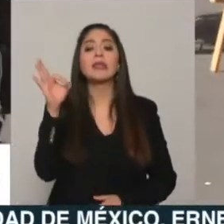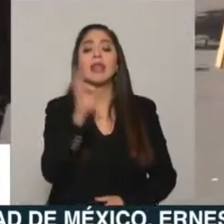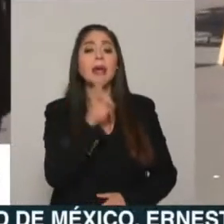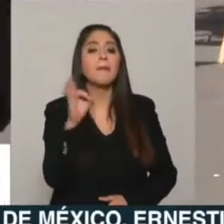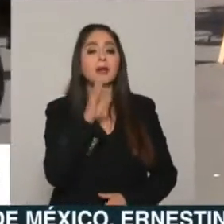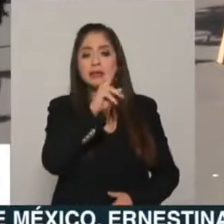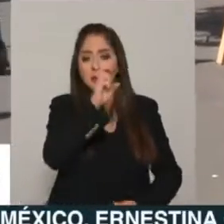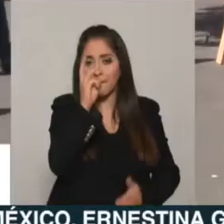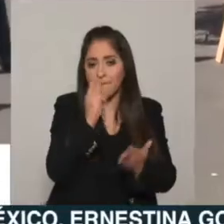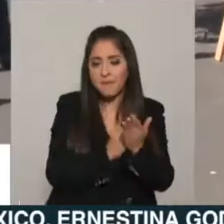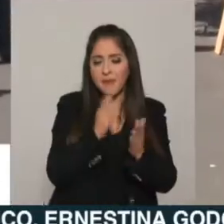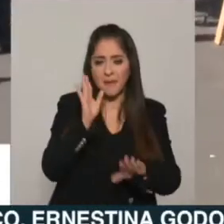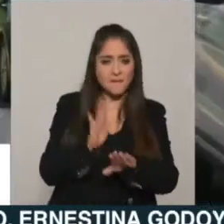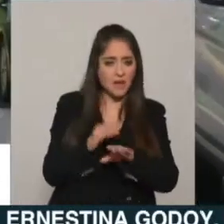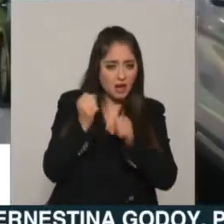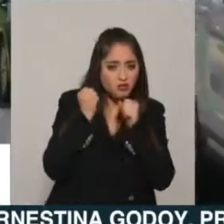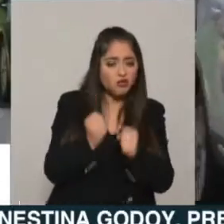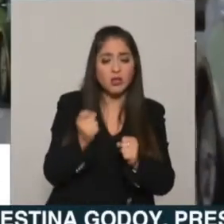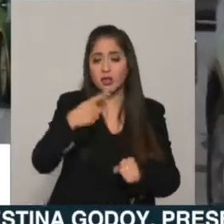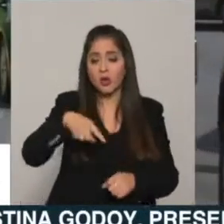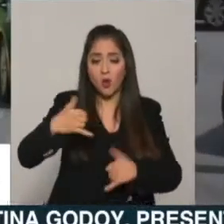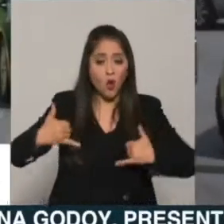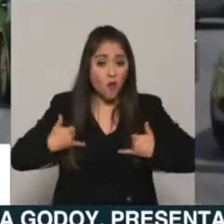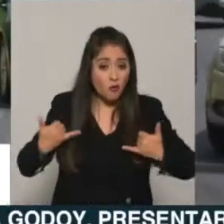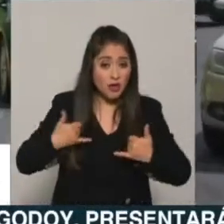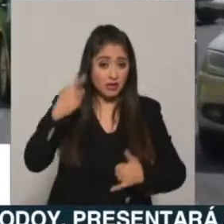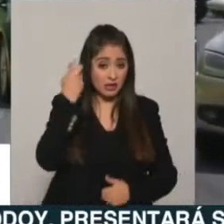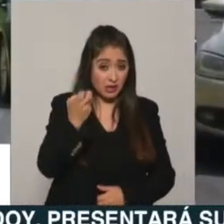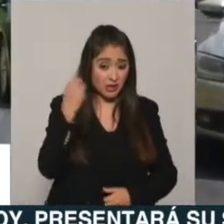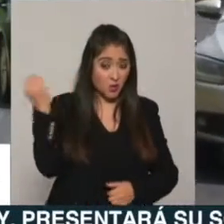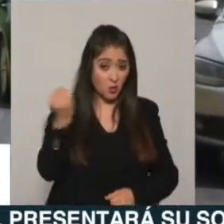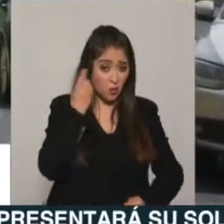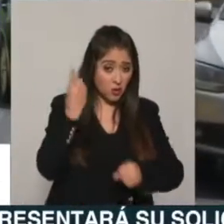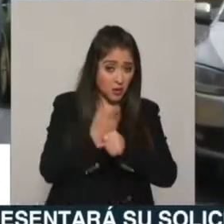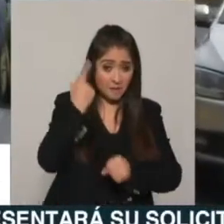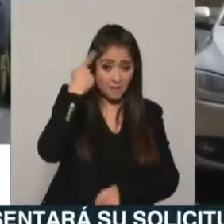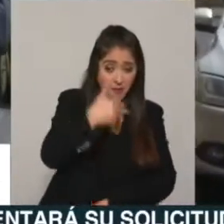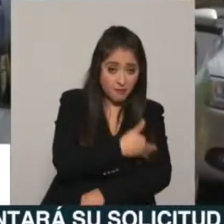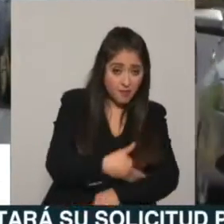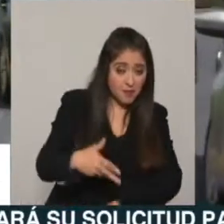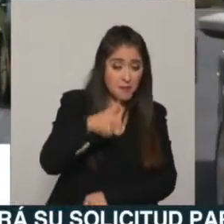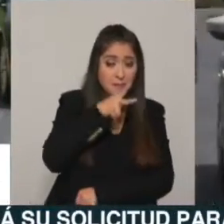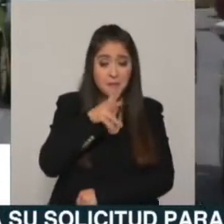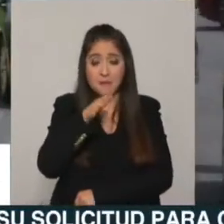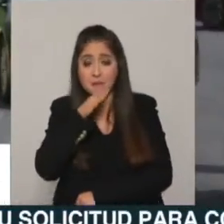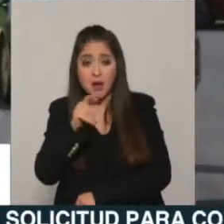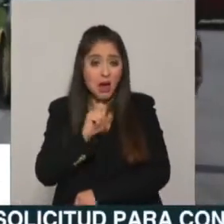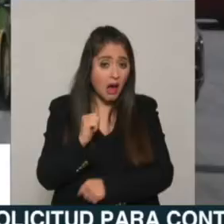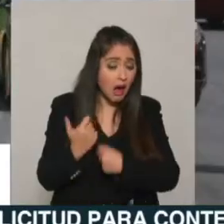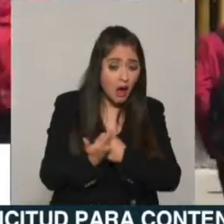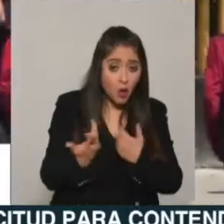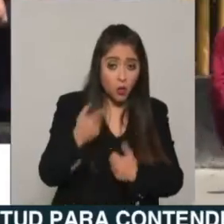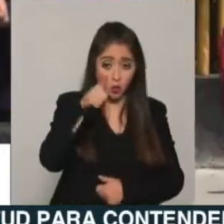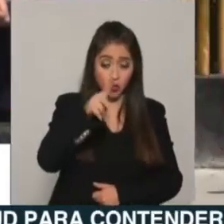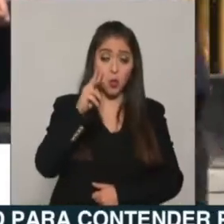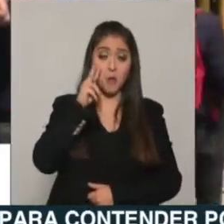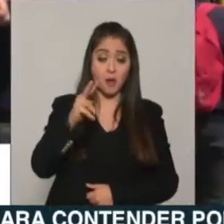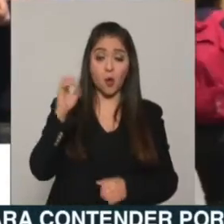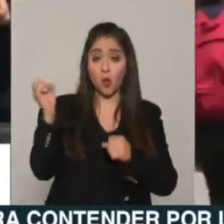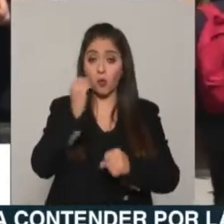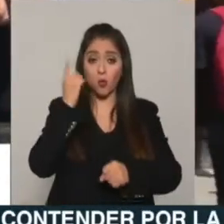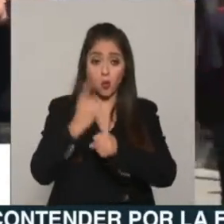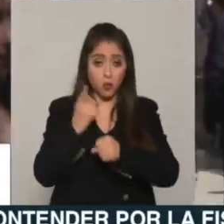más drástica al adolescente podría no ser la opción. Para los familiares sí, para los padres, para los tutores. ¿Usted ve esto como una